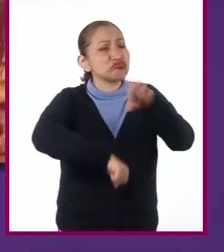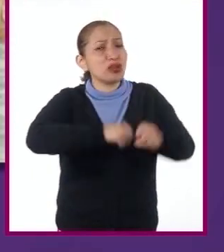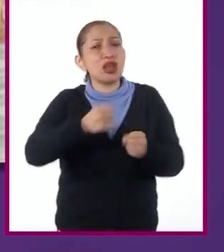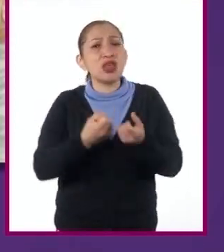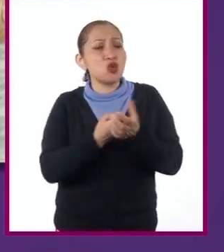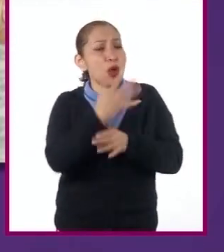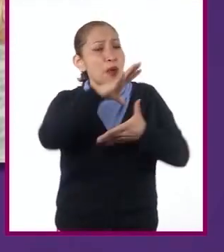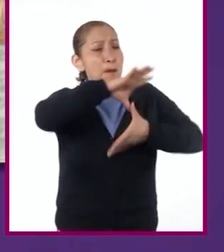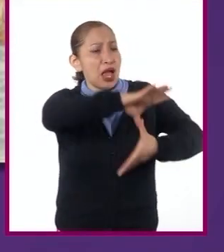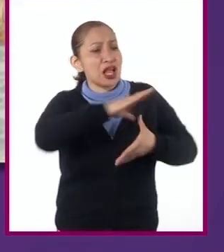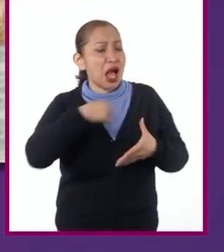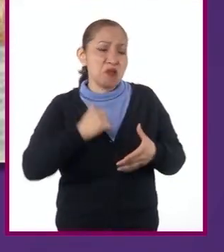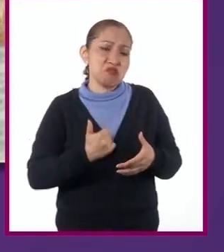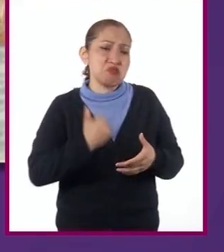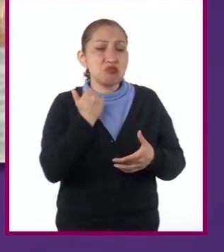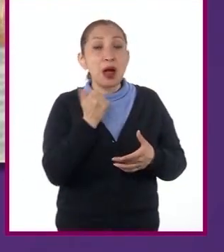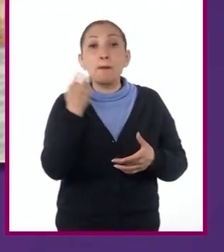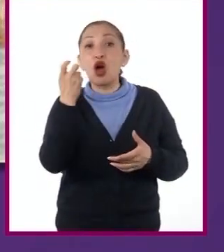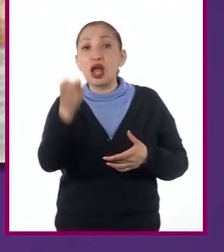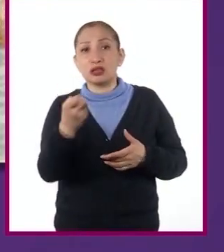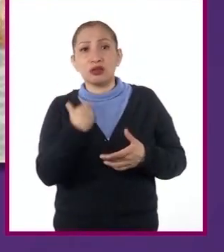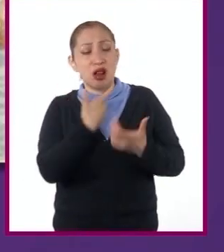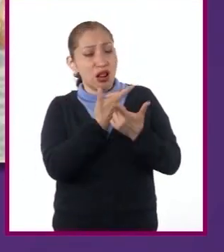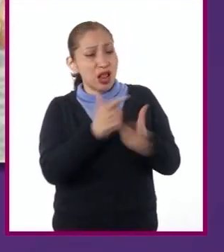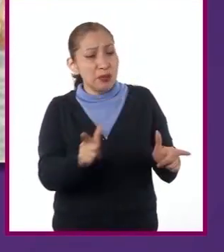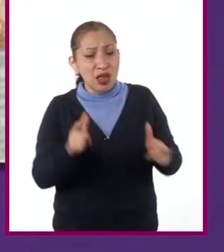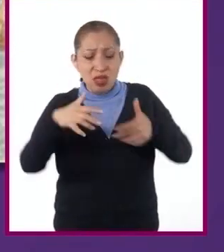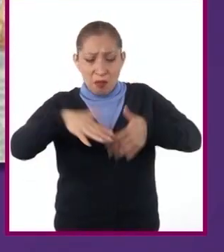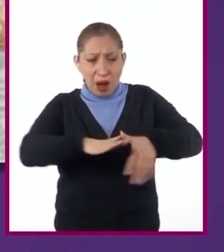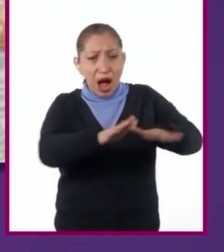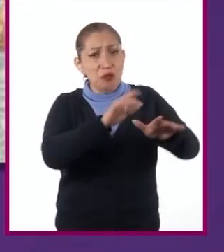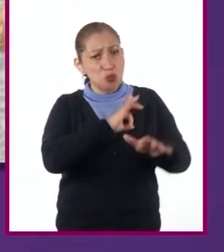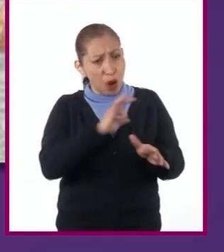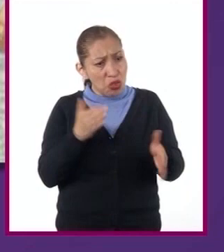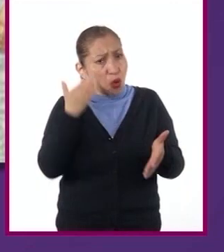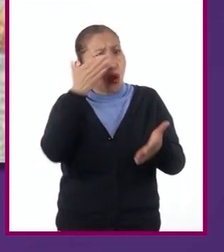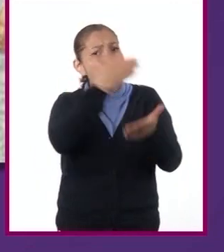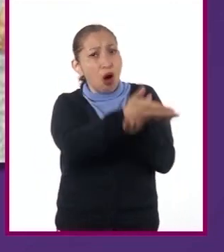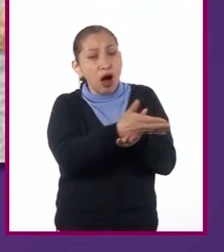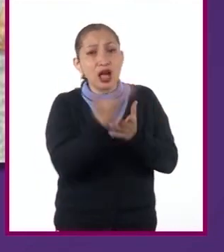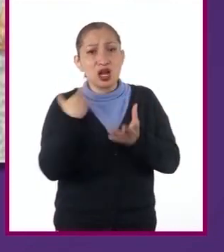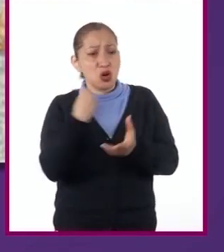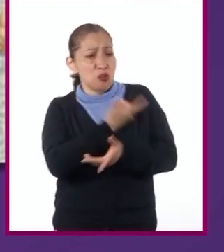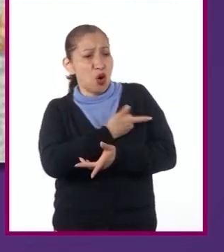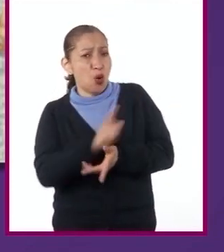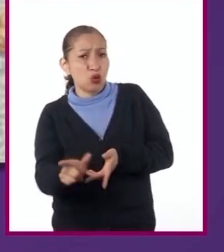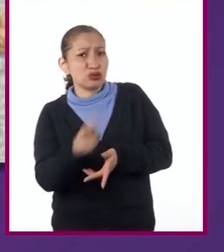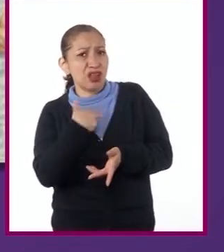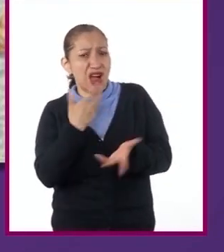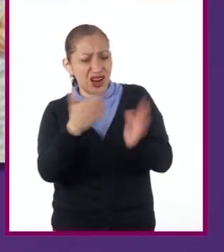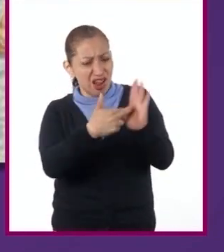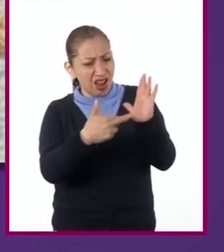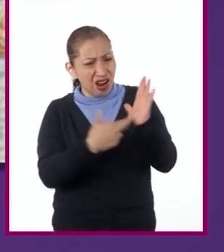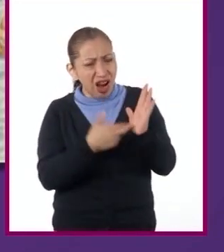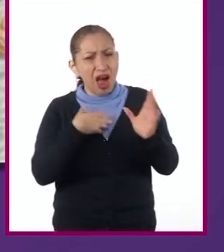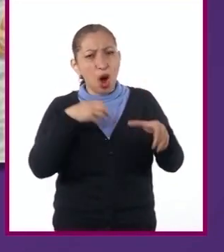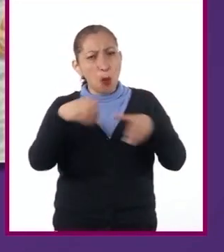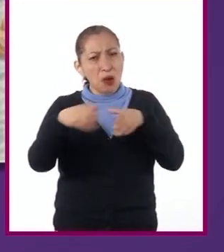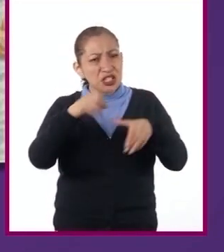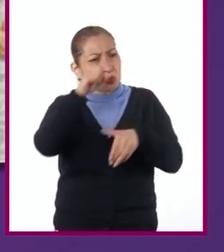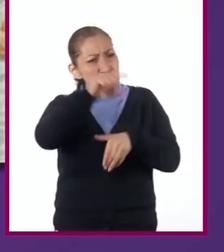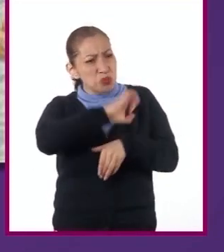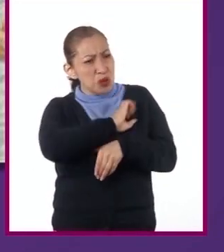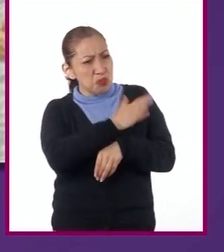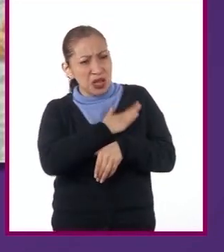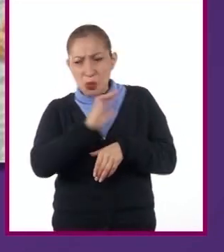Nuevo Mundo. Por eso reclamaron la libertad de los mares y se opusieron a la política de comercio exclusivo sostenida por